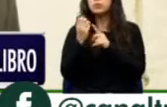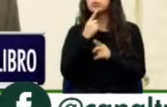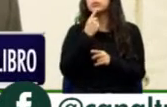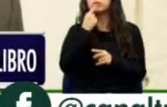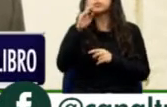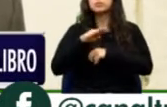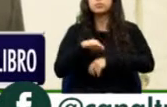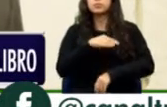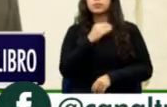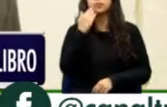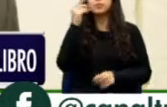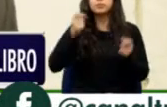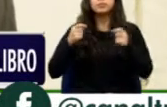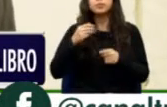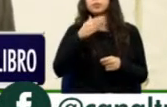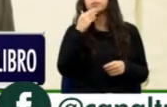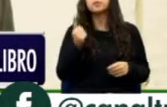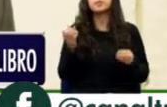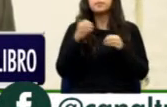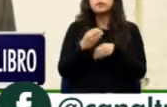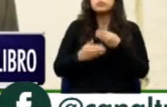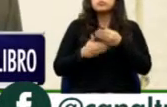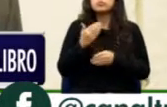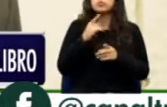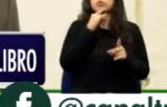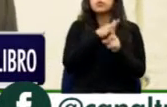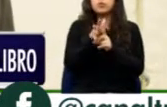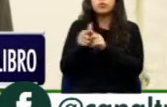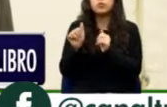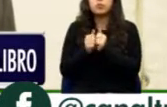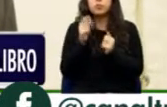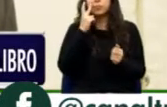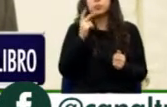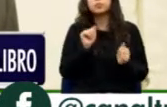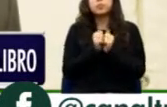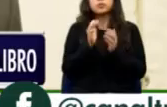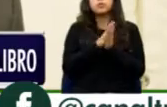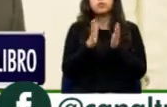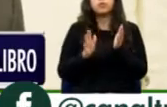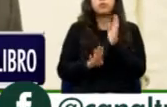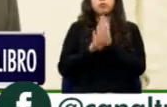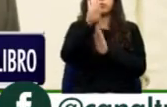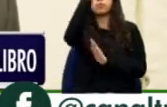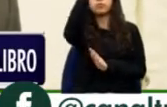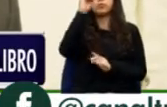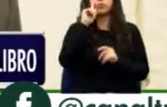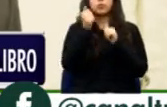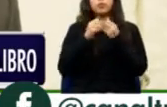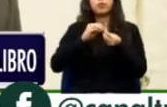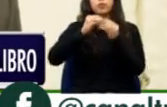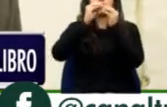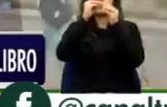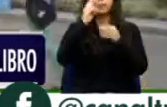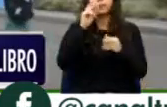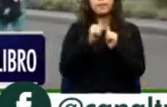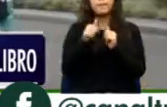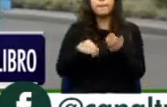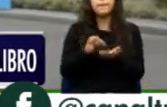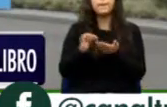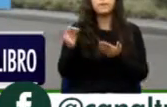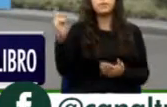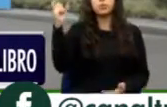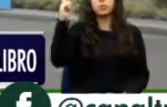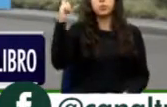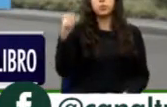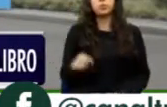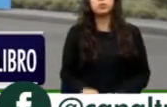Como dice la ministra, menos eventos y más procesos de formación, y que el evento sea el resultado de un proceso de formación. Eso lo estamos desarrollando en el municipio de Cúcuta. Por